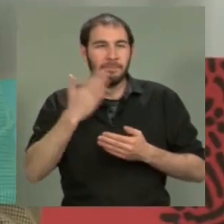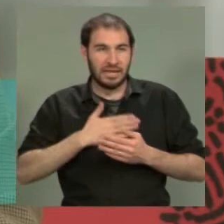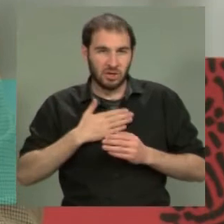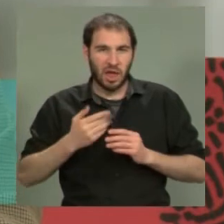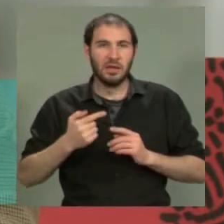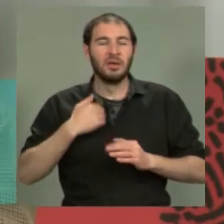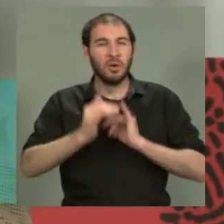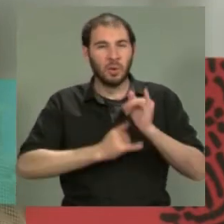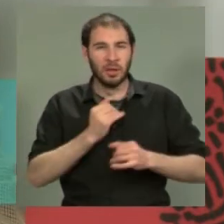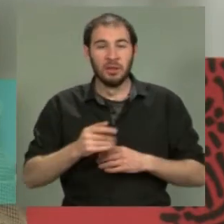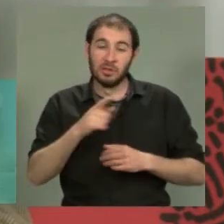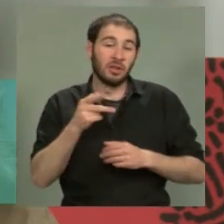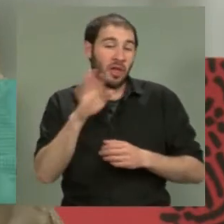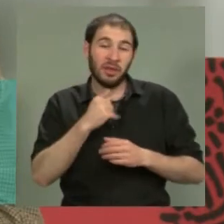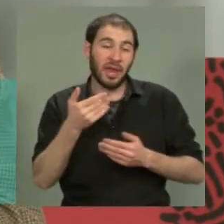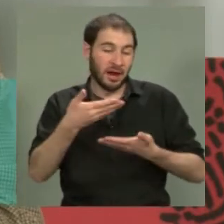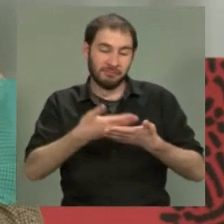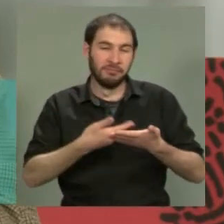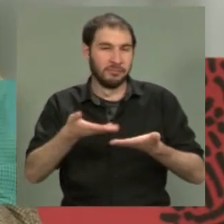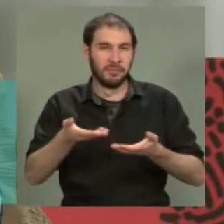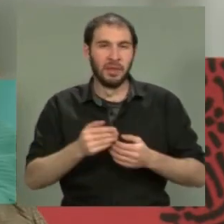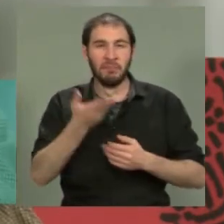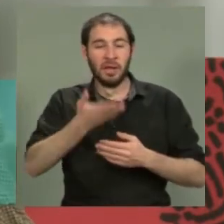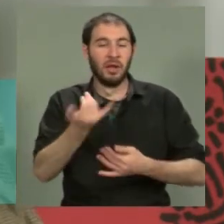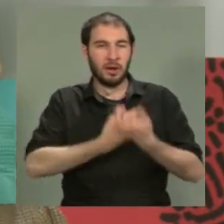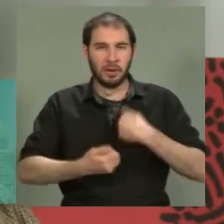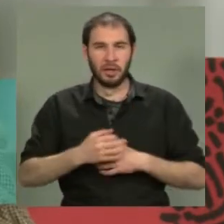nosotros, reitero, vemos a diarios. Los pacientes te dicen eso.